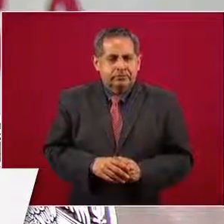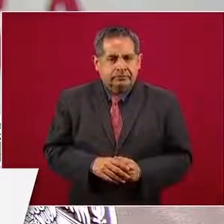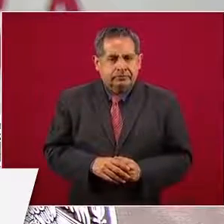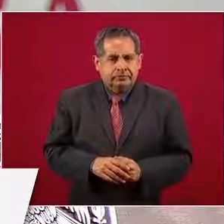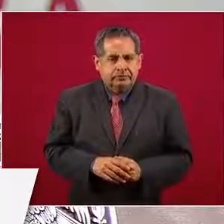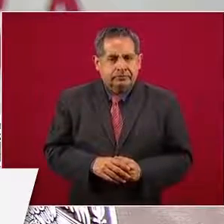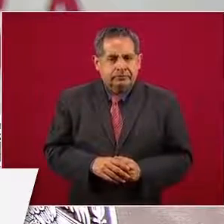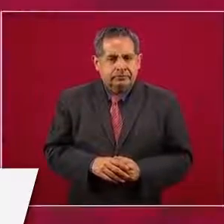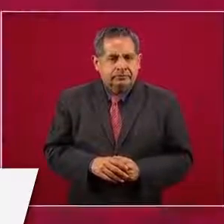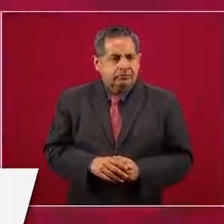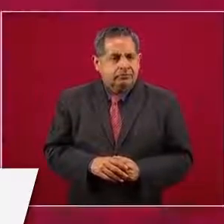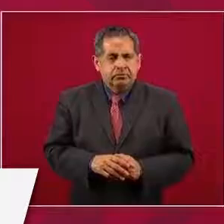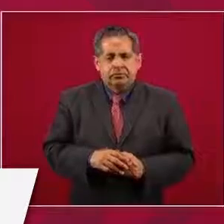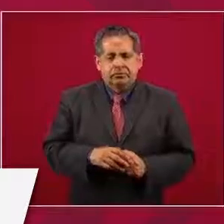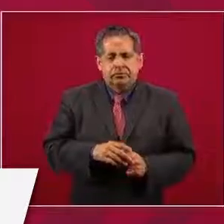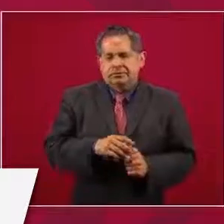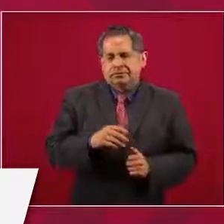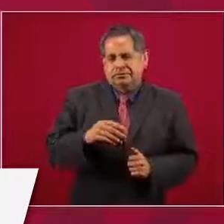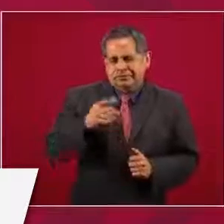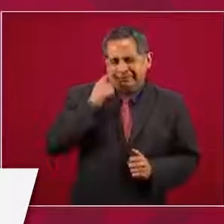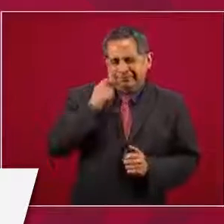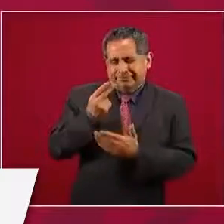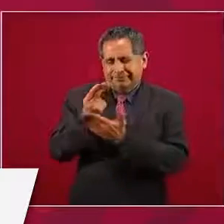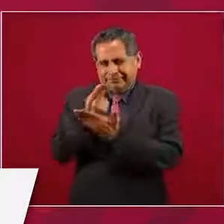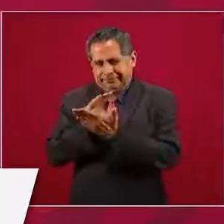las riquezas en el mundo,